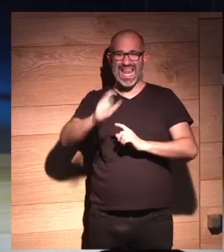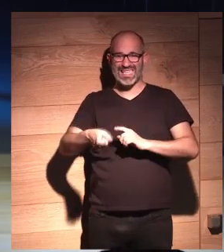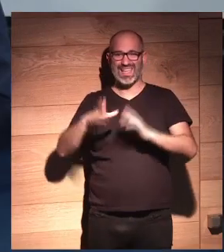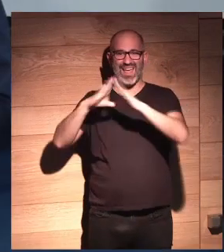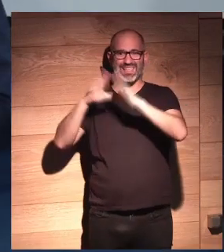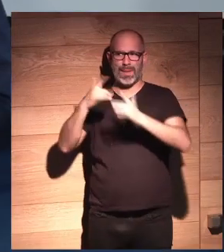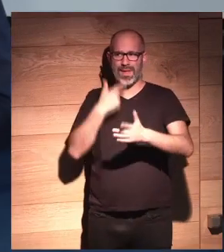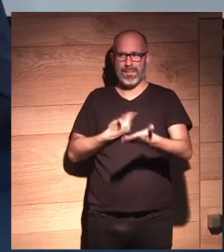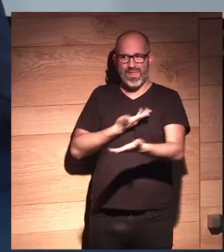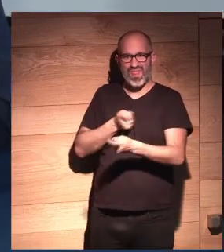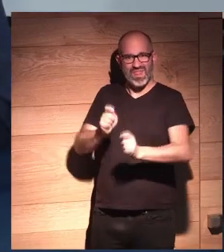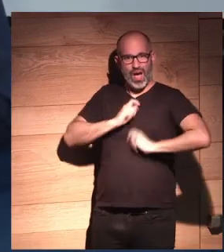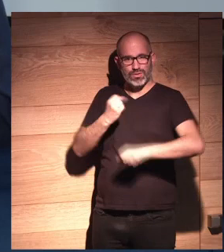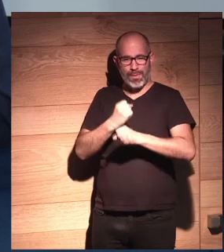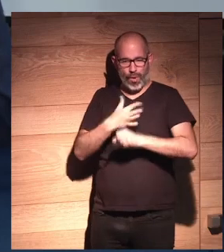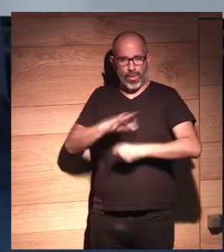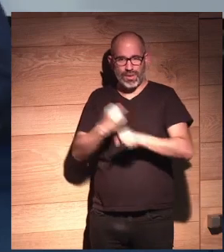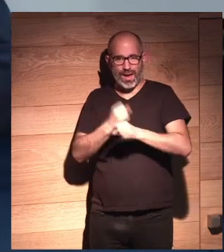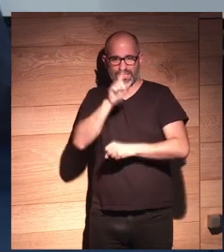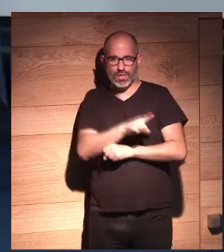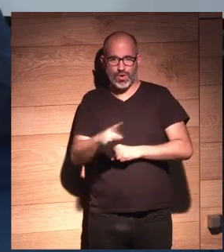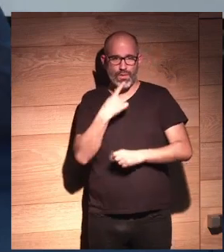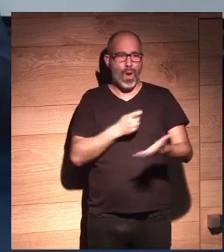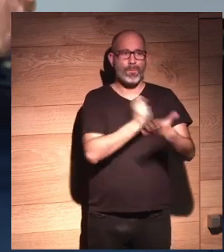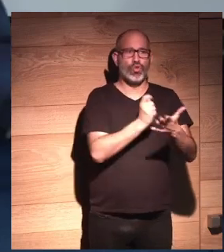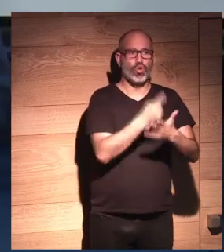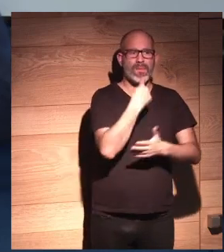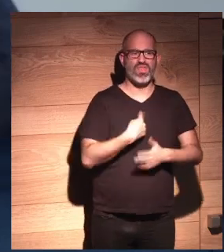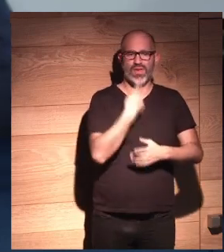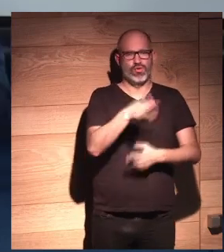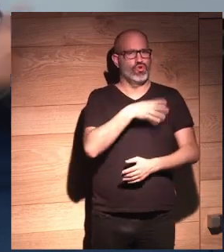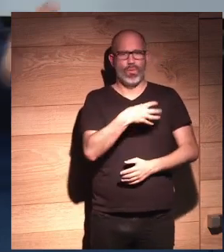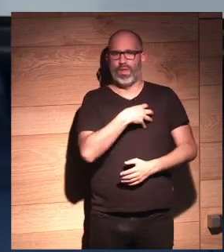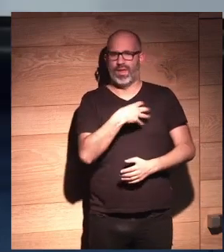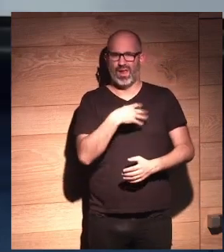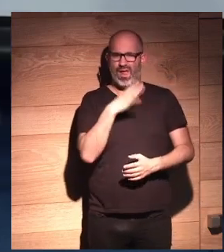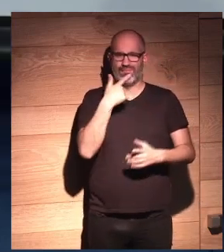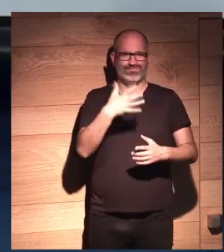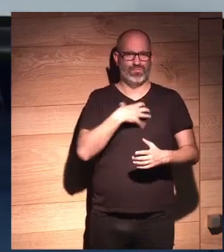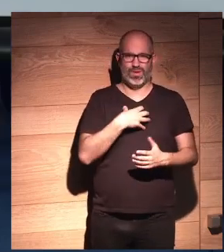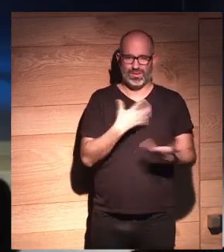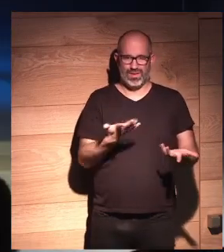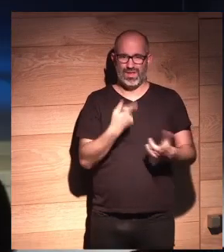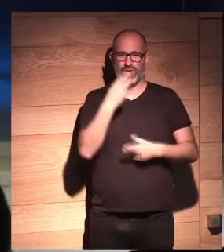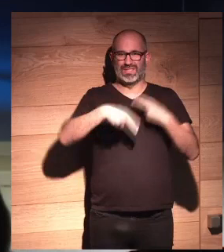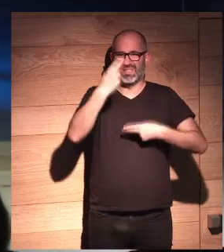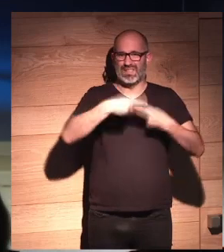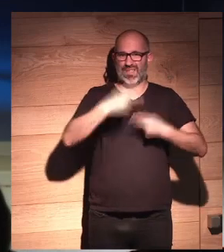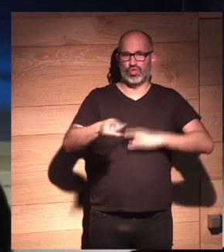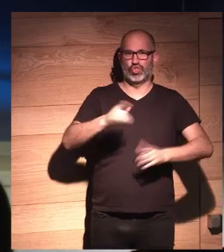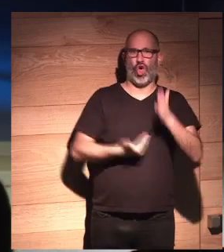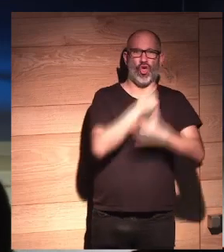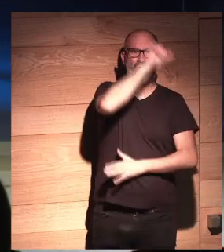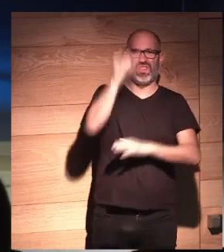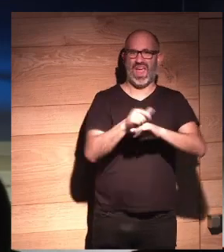Digo, ostras. Digo, ¿eso? Y dice, no, es que Alex le da trabajo a todo el mundo. O sea, tengo taxistas llamándome todo el día. Y digo,